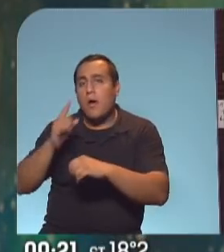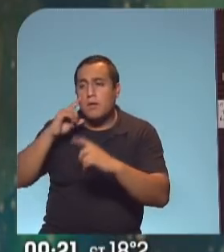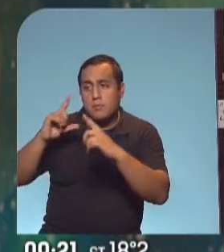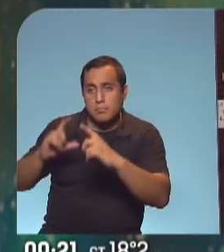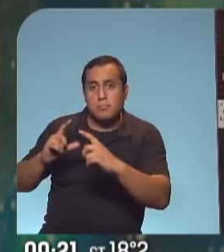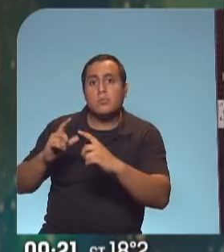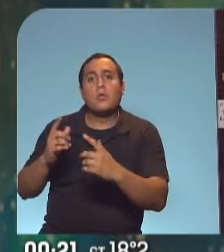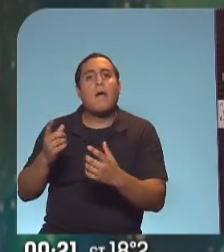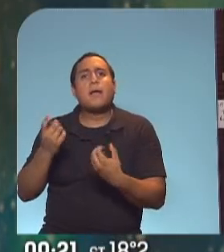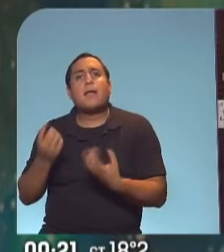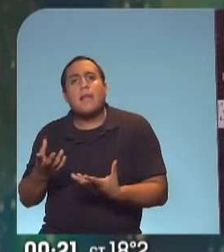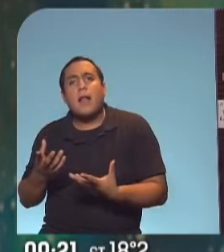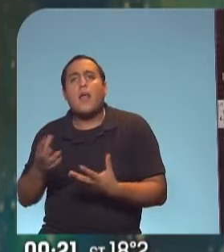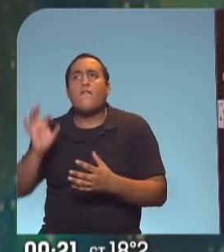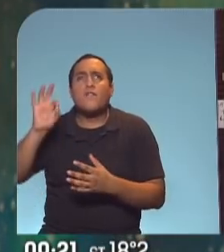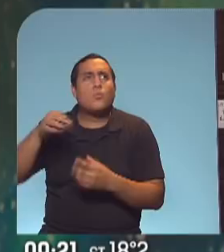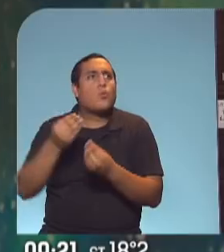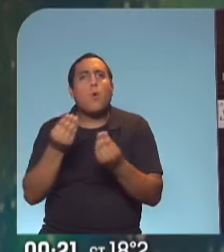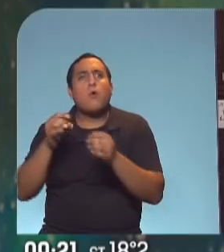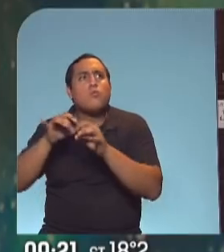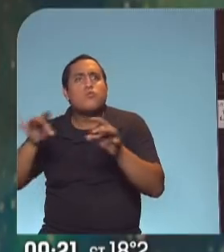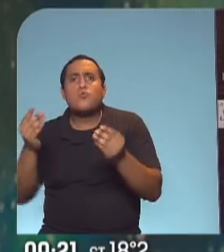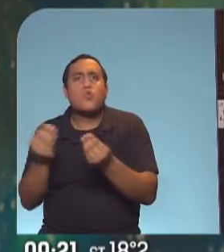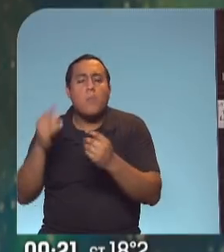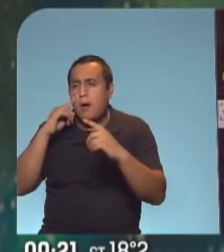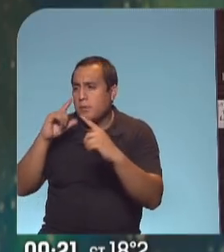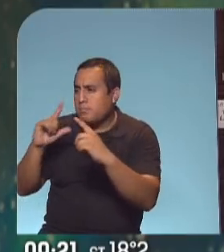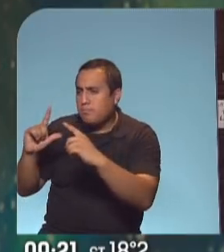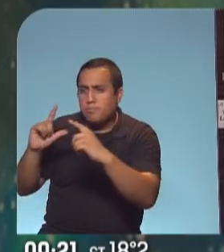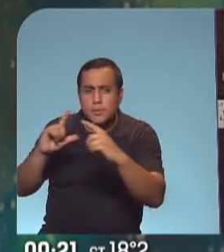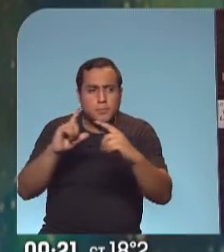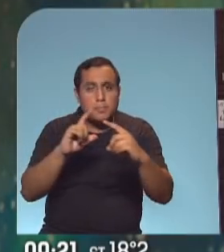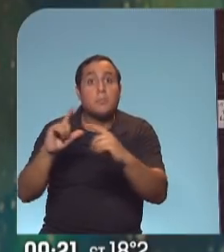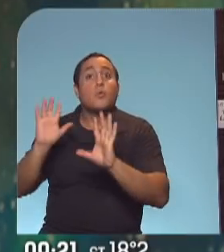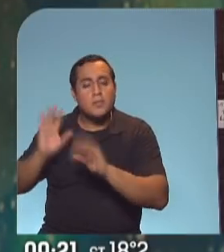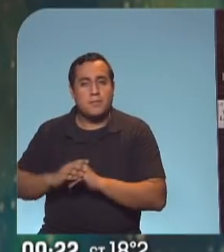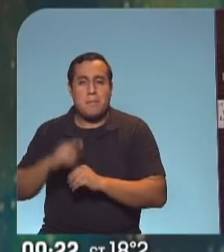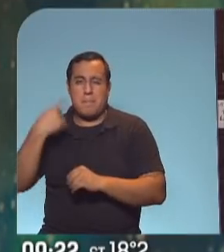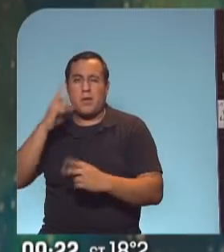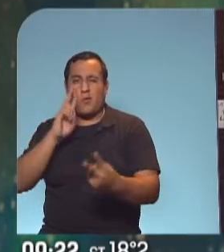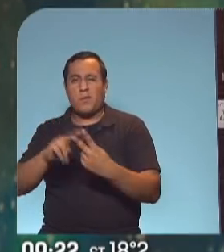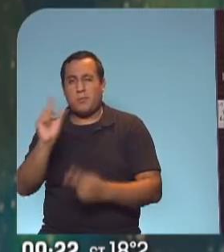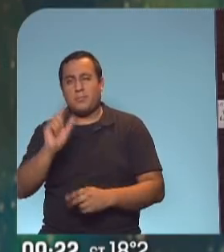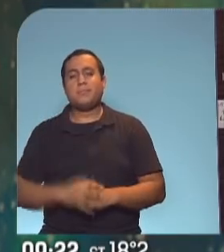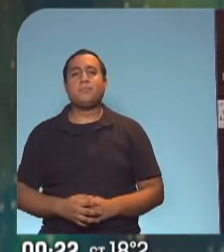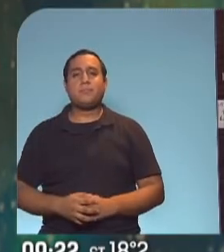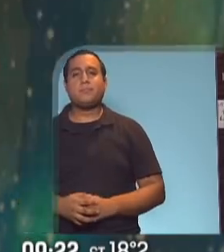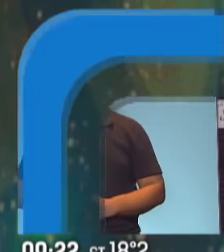COVID-19 para ver cómo está desarrollándose el contagio comunitario en la República Argentina. Nos reencontramos en cualquier instante.